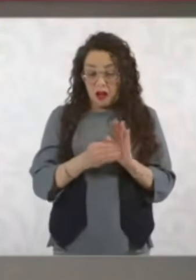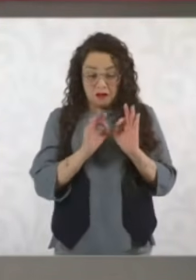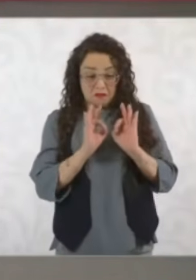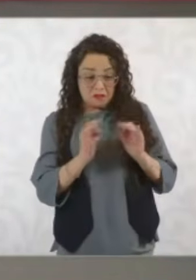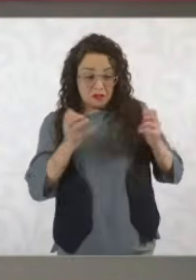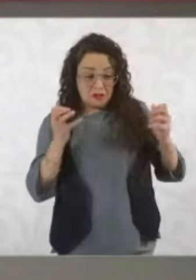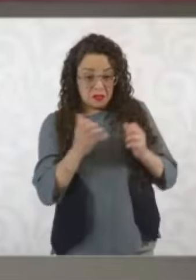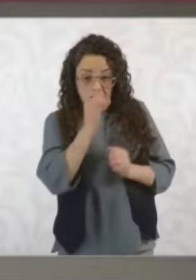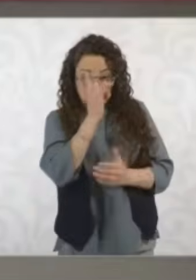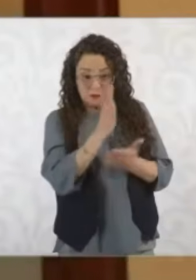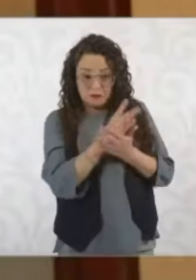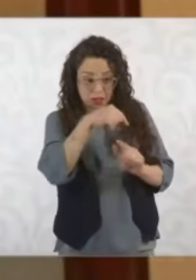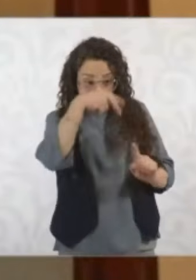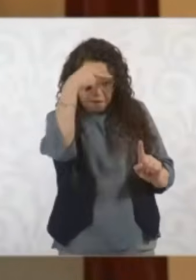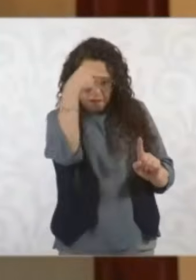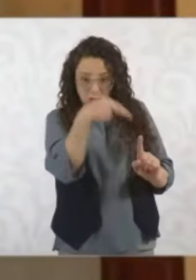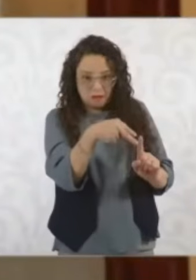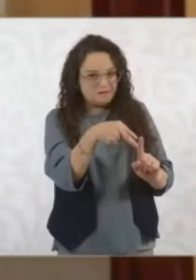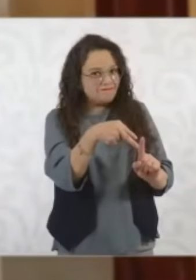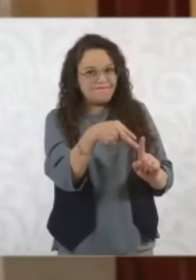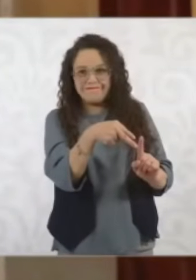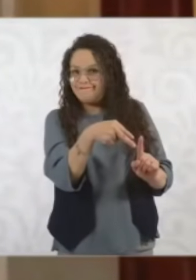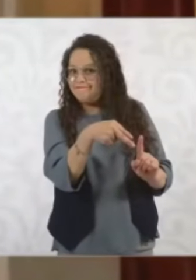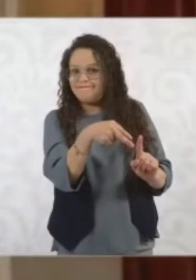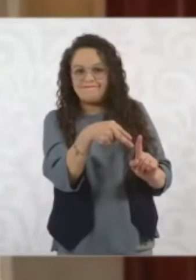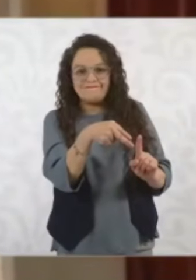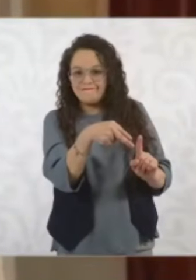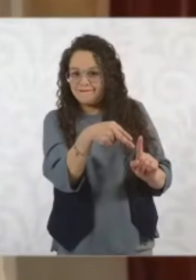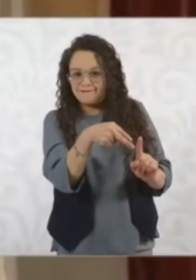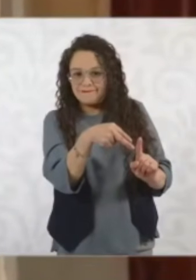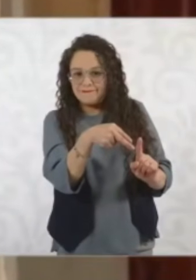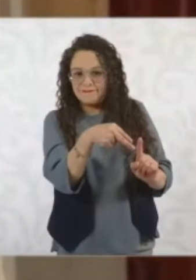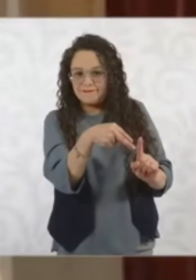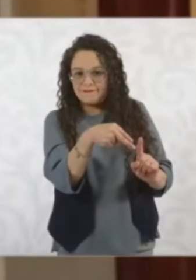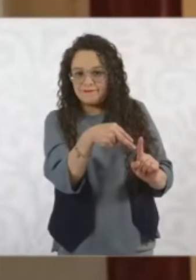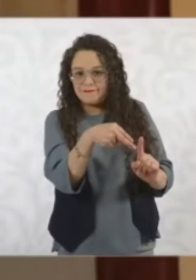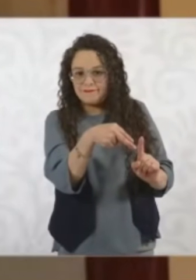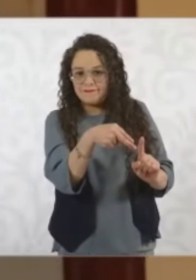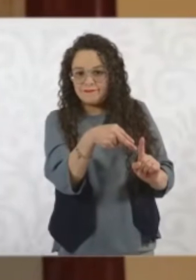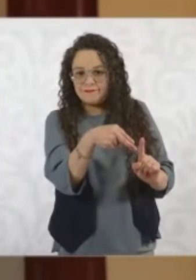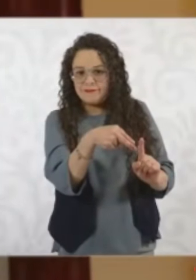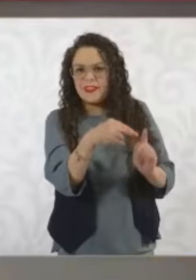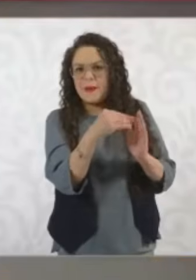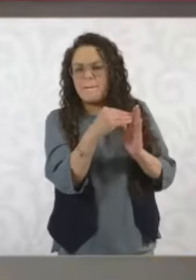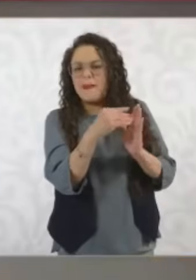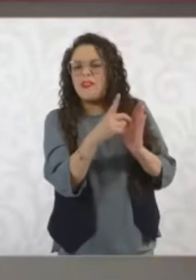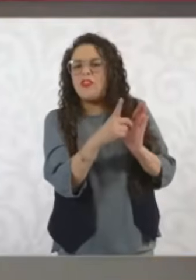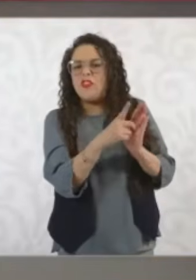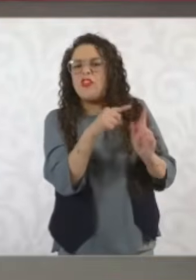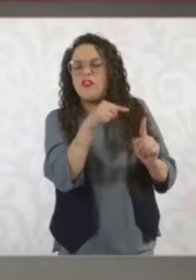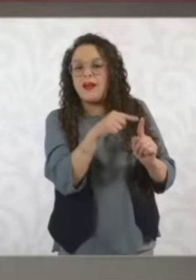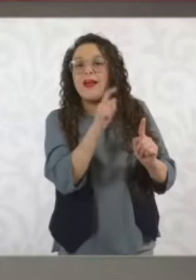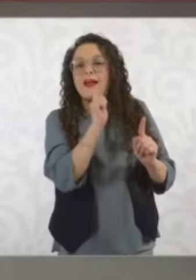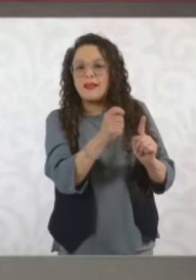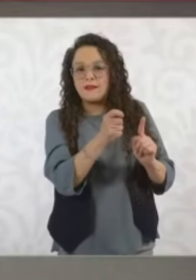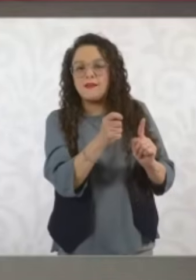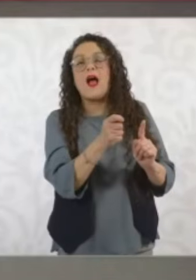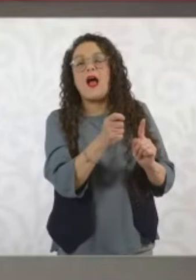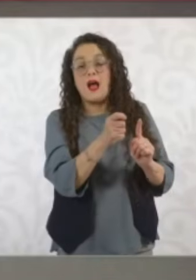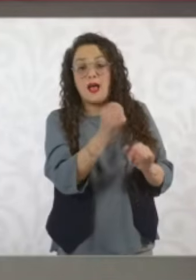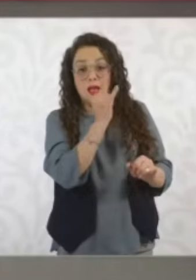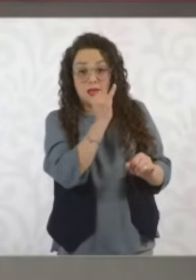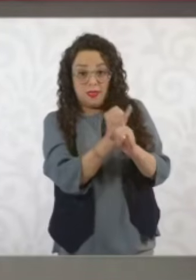focalizada solo en nuestro país, es un modelo de amplificación